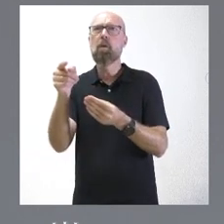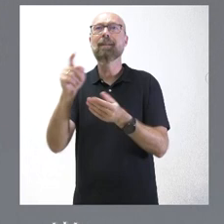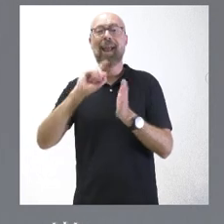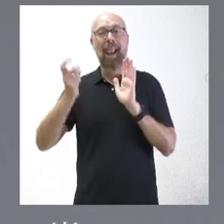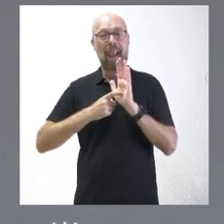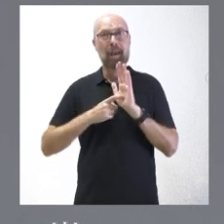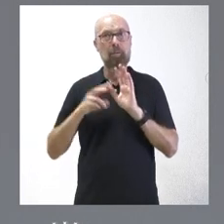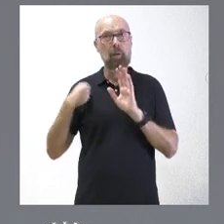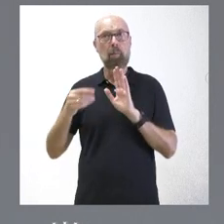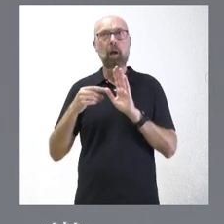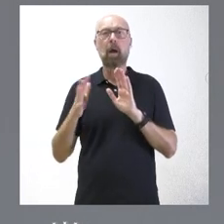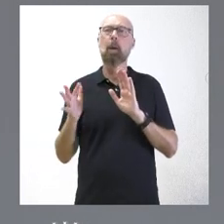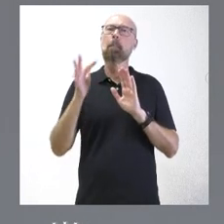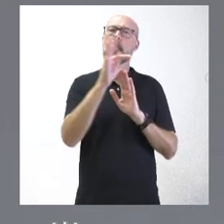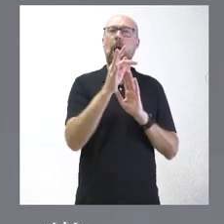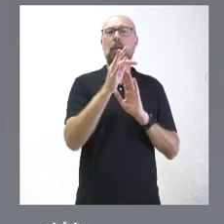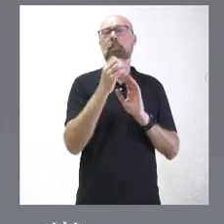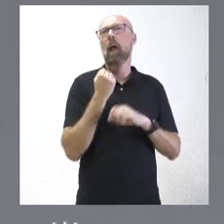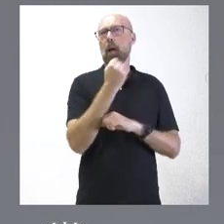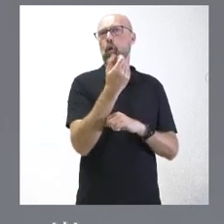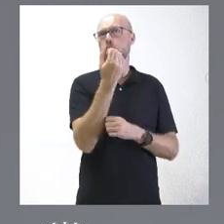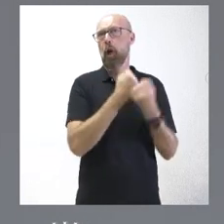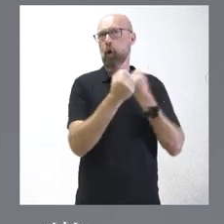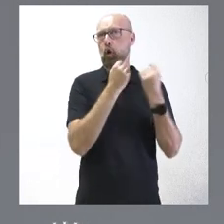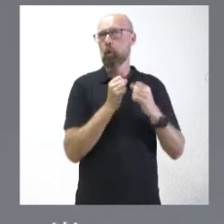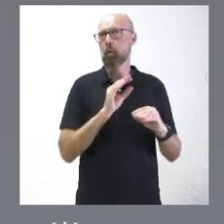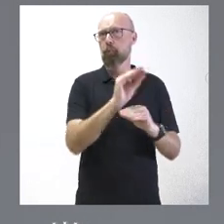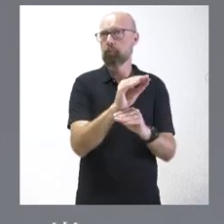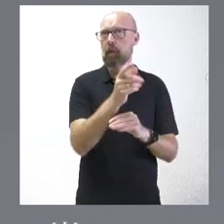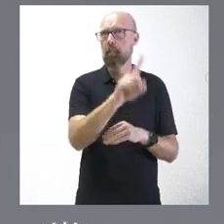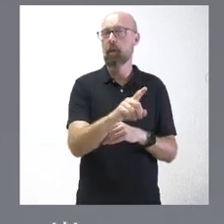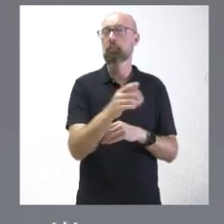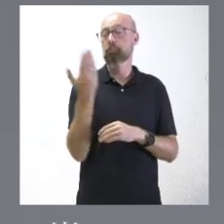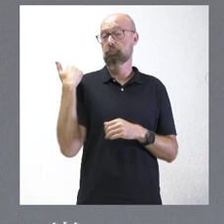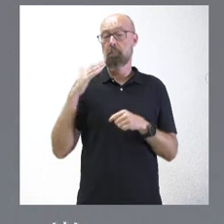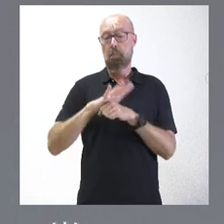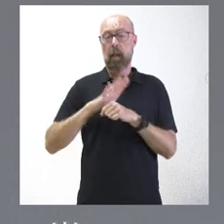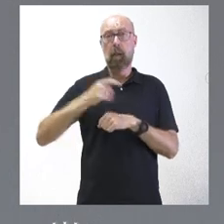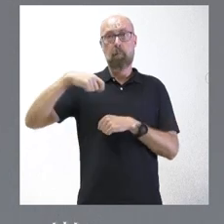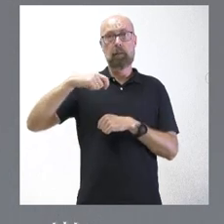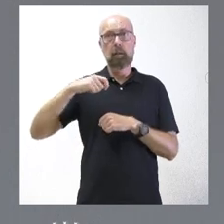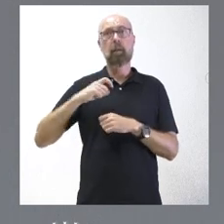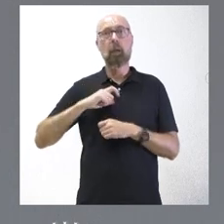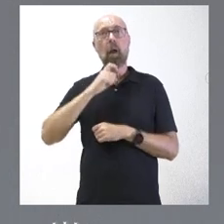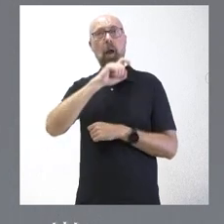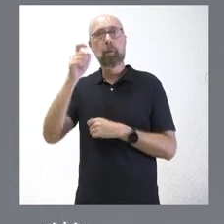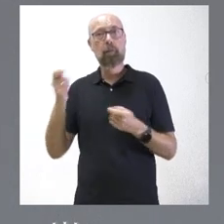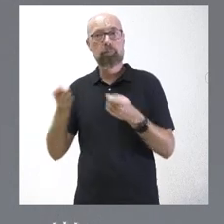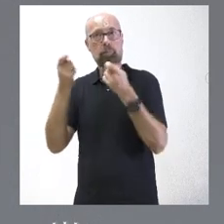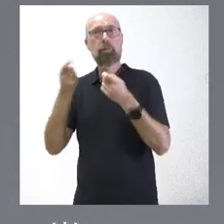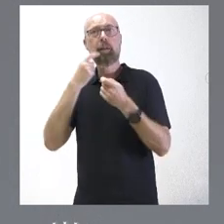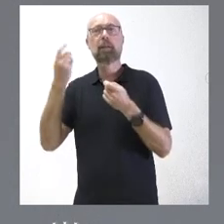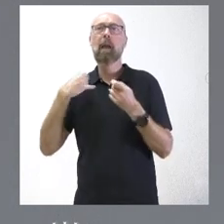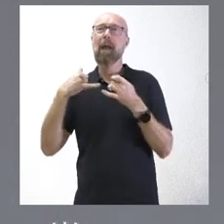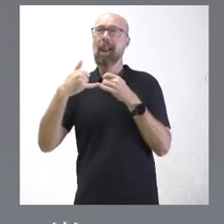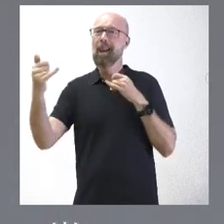ese apoyo económico que se Está realizando el martes el presidente anunciaba una nueva línea para ayudar a los centros a